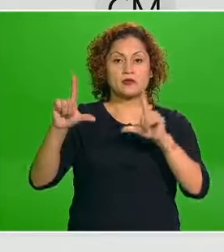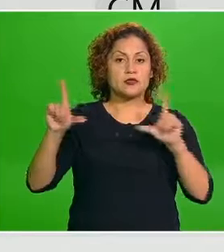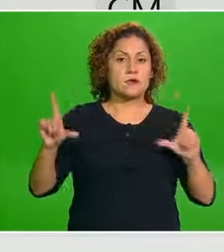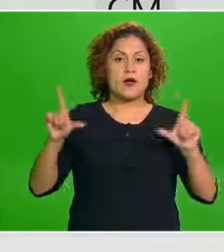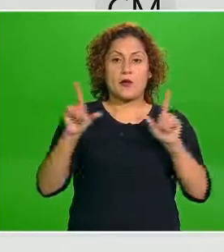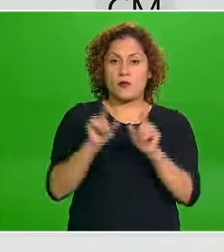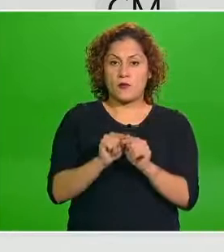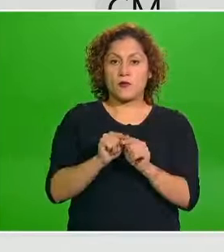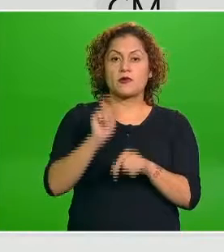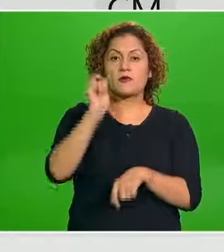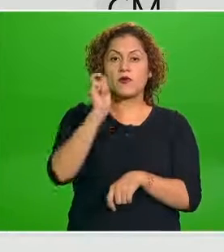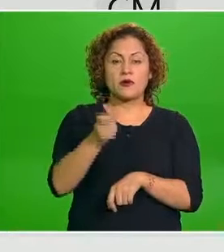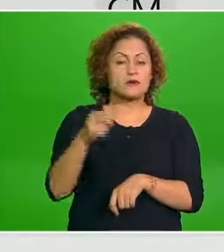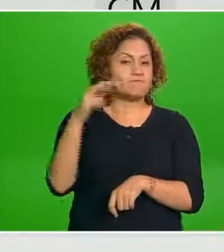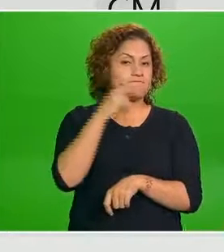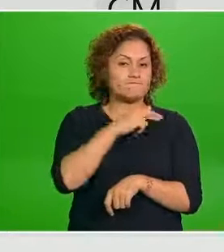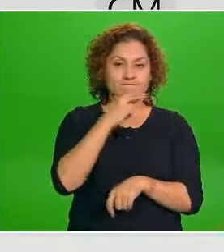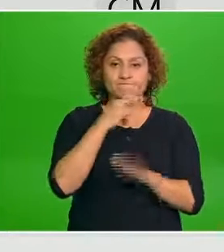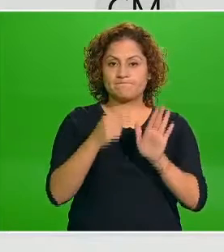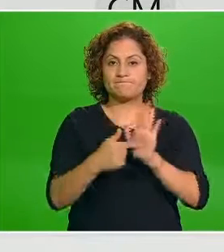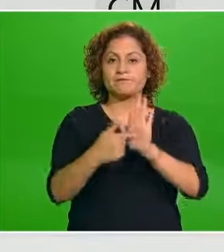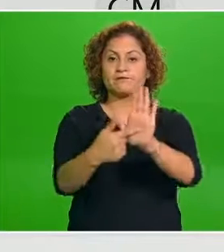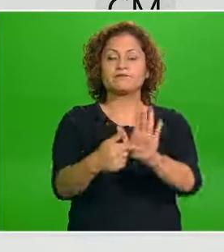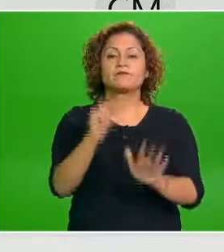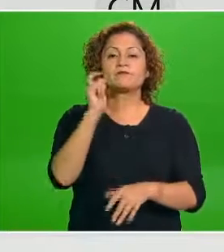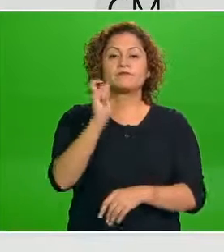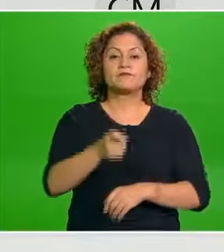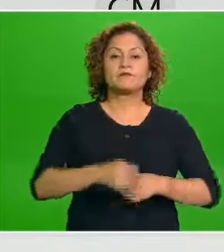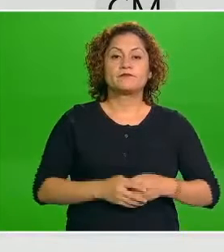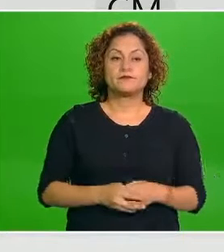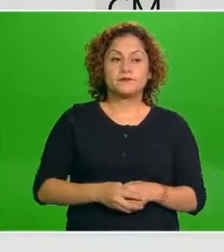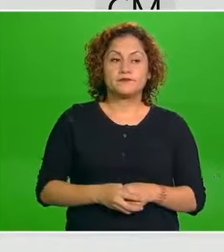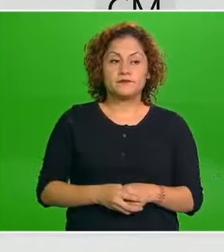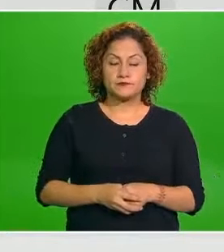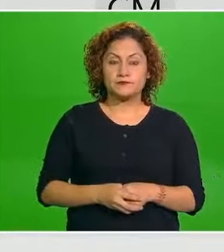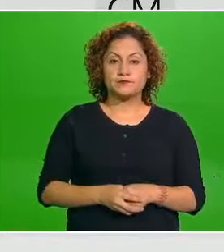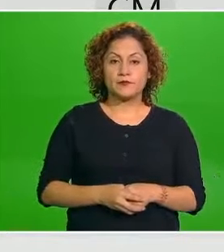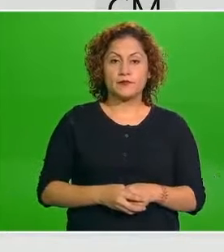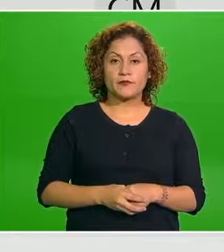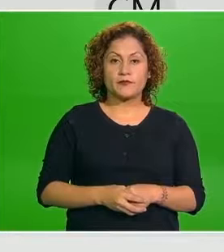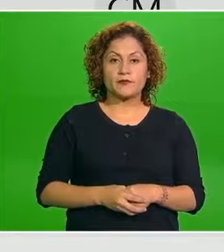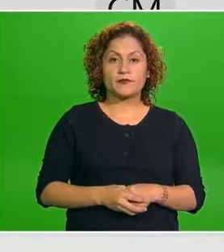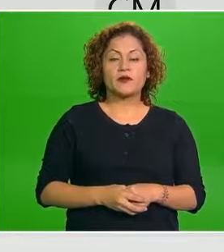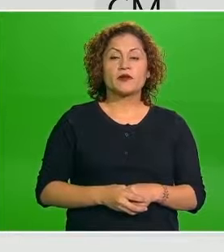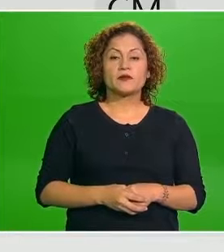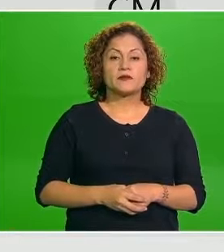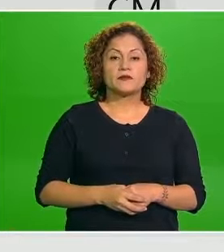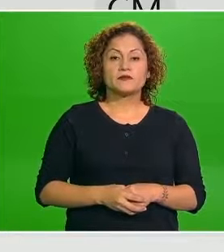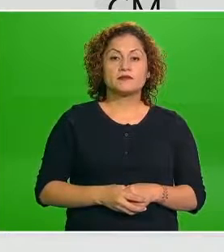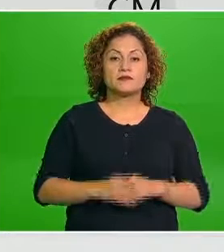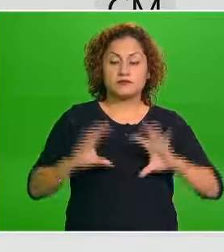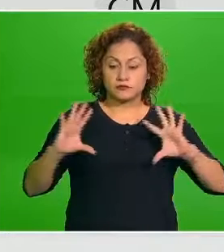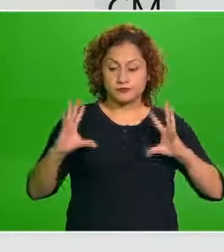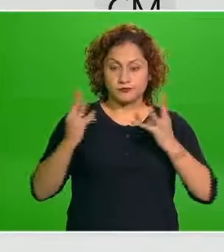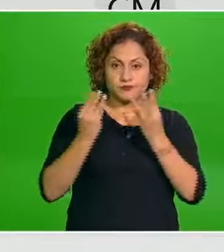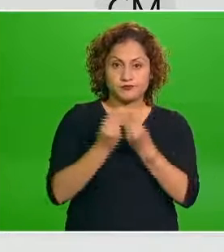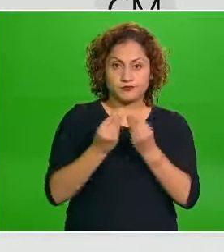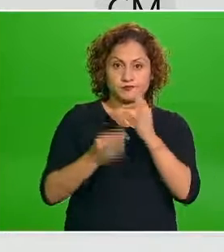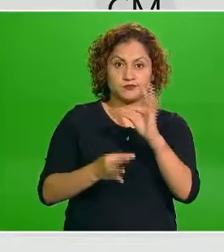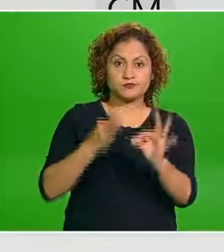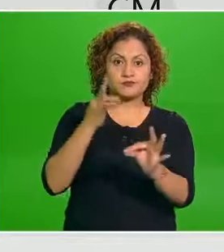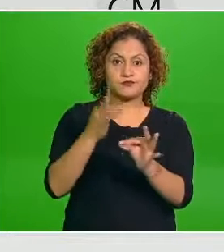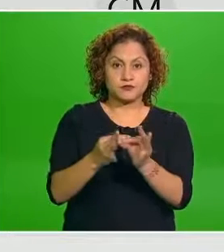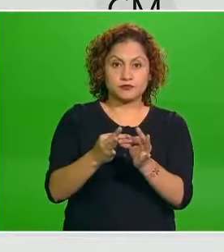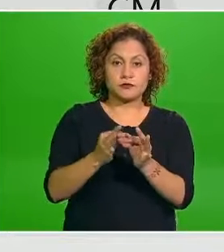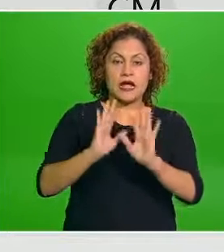repasamos rápidamente cómo se completó el esquema de dosis que en su momento